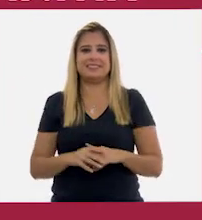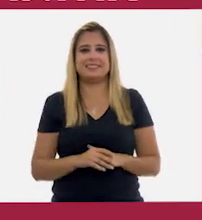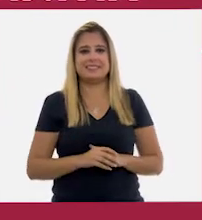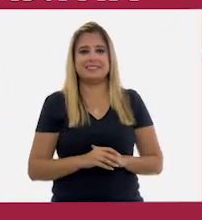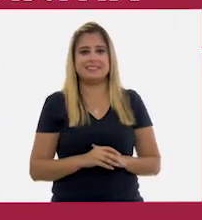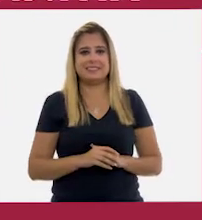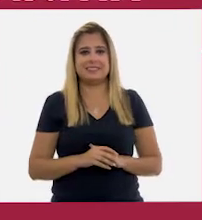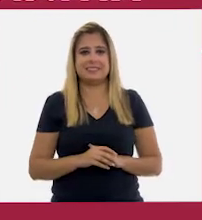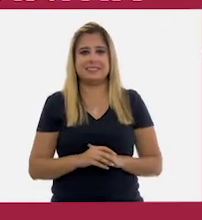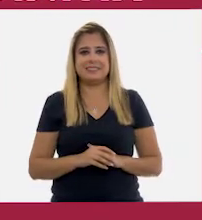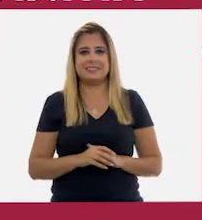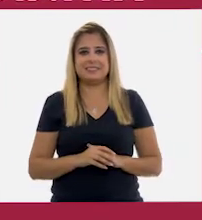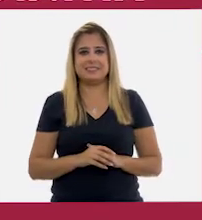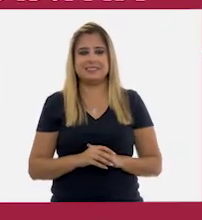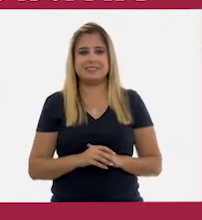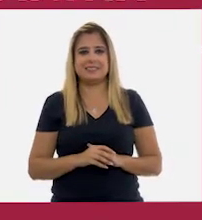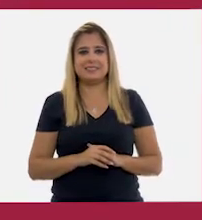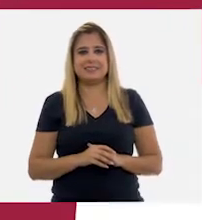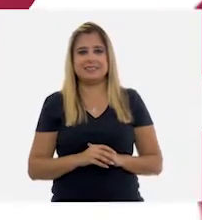conalitec.cep.gob.mx.